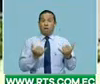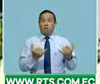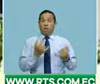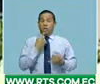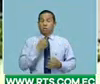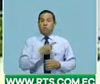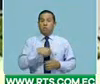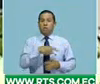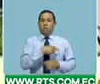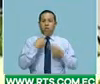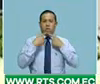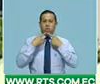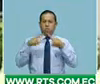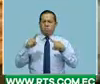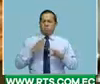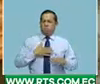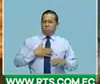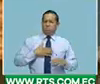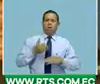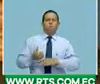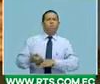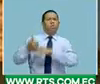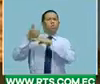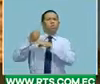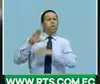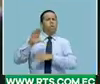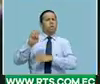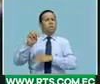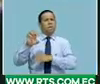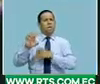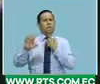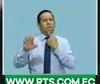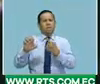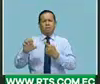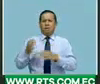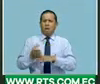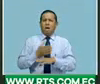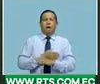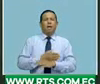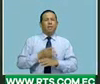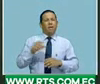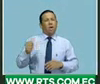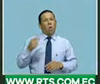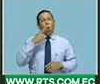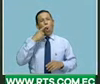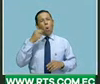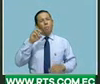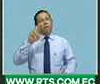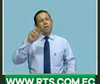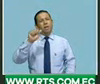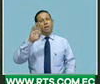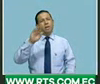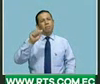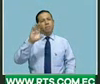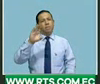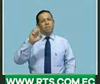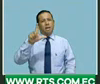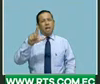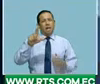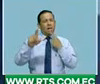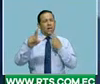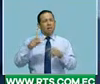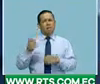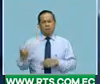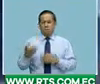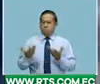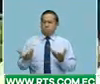presentarán ante el Consejo Nacional Electoral una objeción en contra de la candidatura correísta de Carlos Rabascal a la vicepresidencia de la República. Ellos